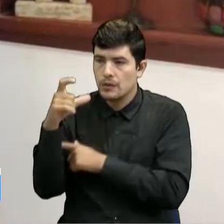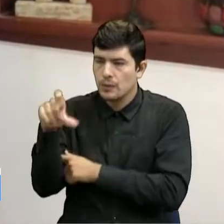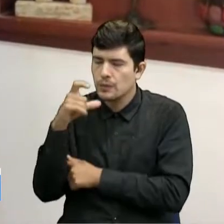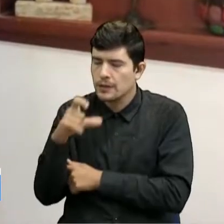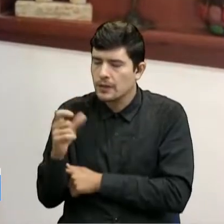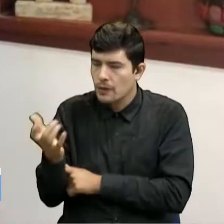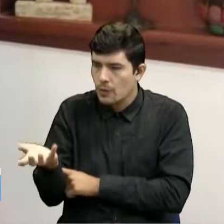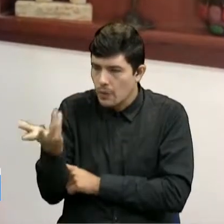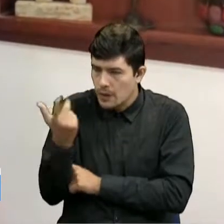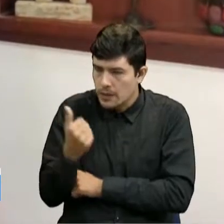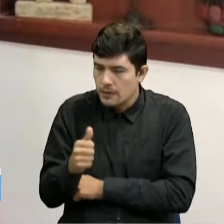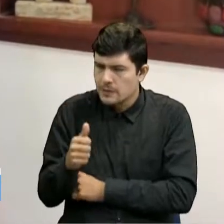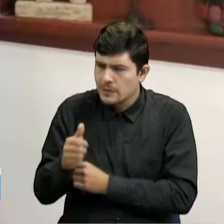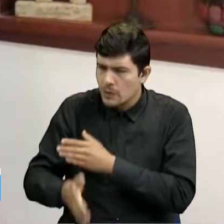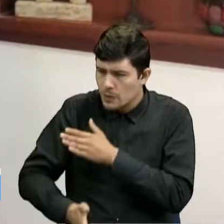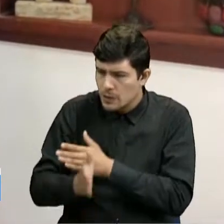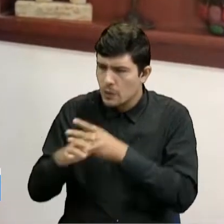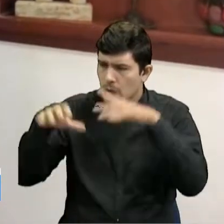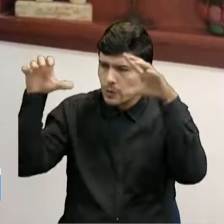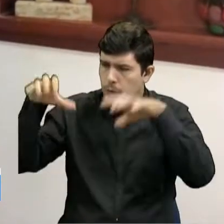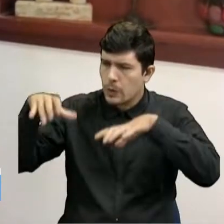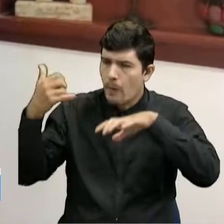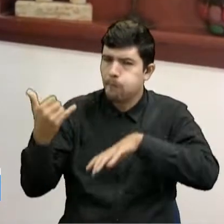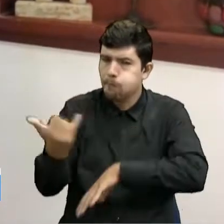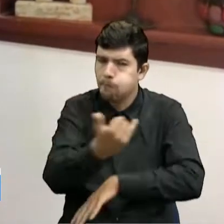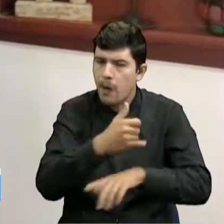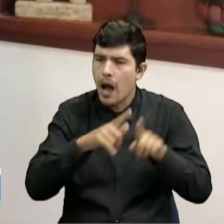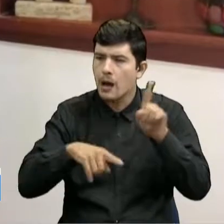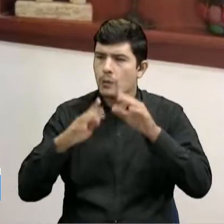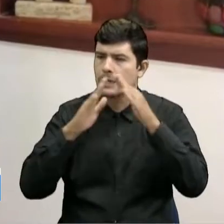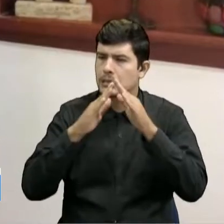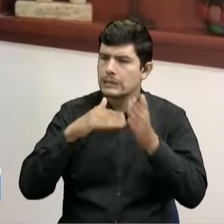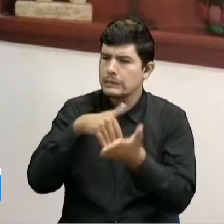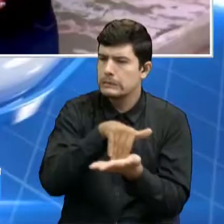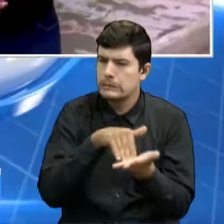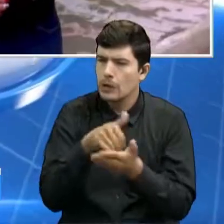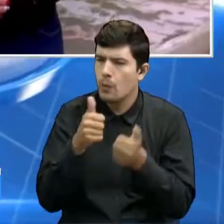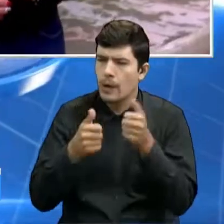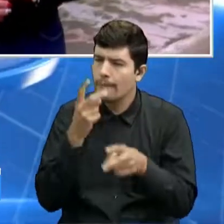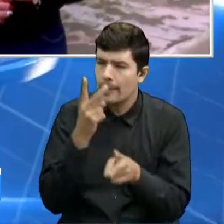cuéntenos, de persistir las lluvias, ¿a qué están expuestas algunas viviendas en Pamplona?